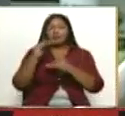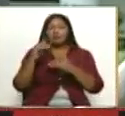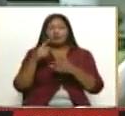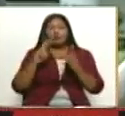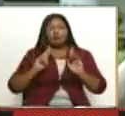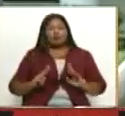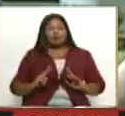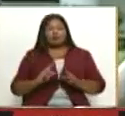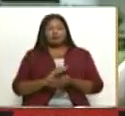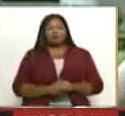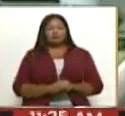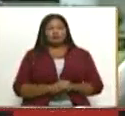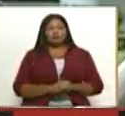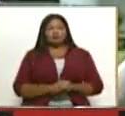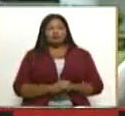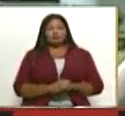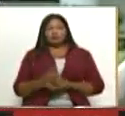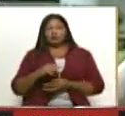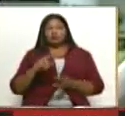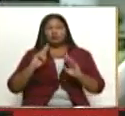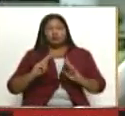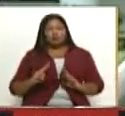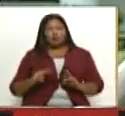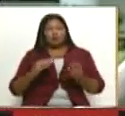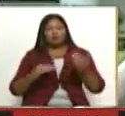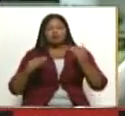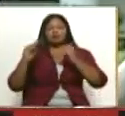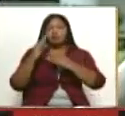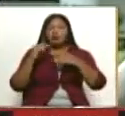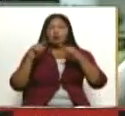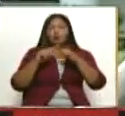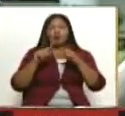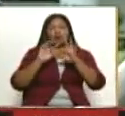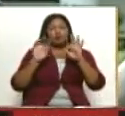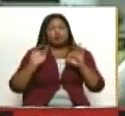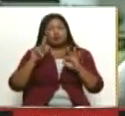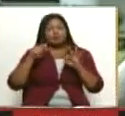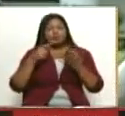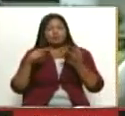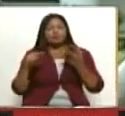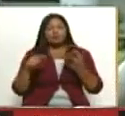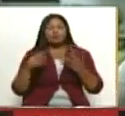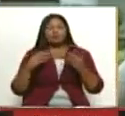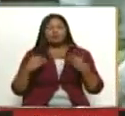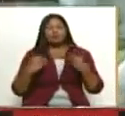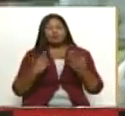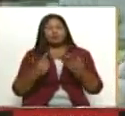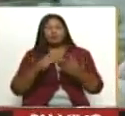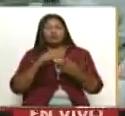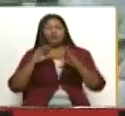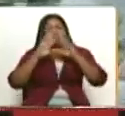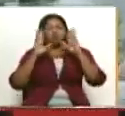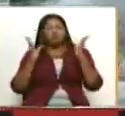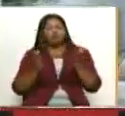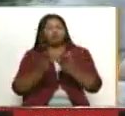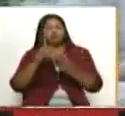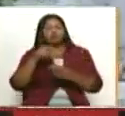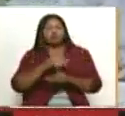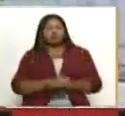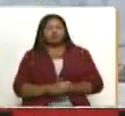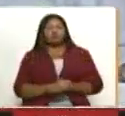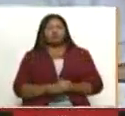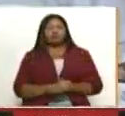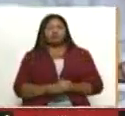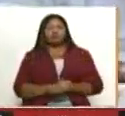humanidad y de que los seres humanos estamos por encima de los demás seres vivos y del planeta mismo.